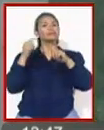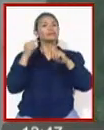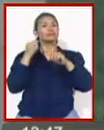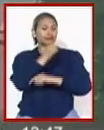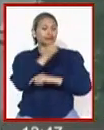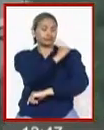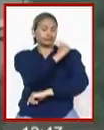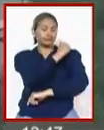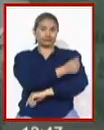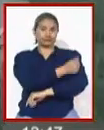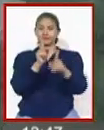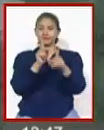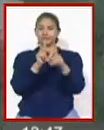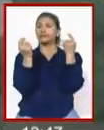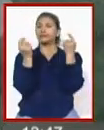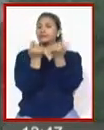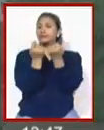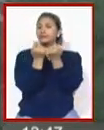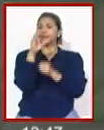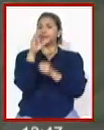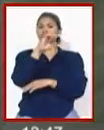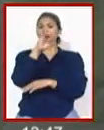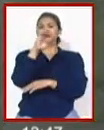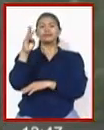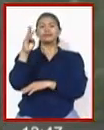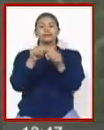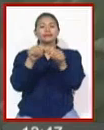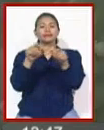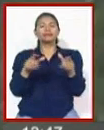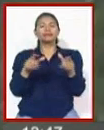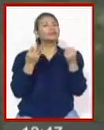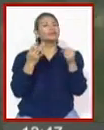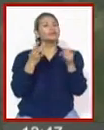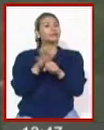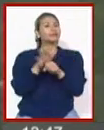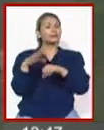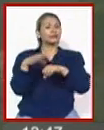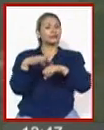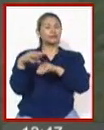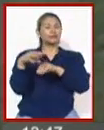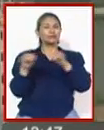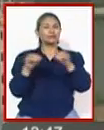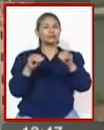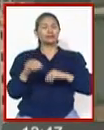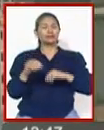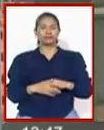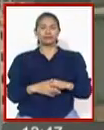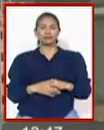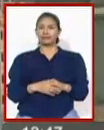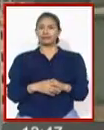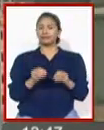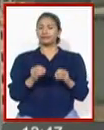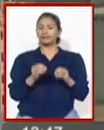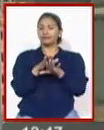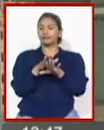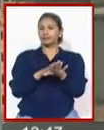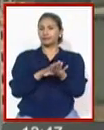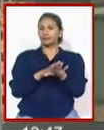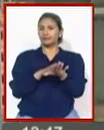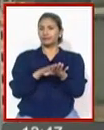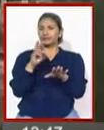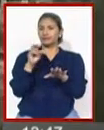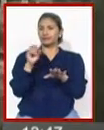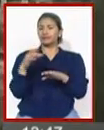las autoridades departamentales, Cochabamba es una zona que tiene bastante actividad sísmica, aunque en su mayoría son más leves y no